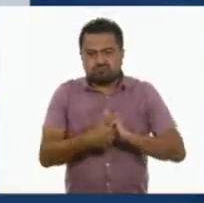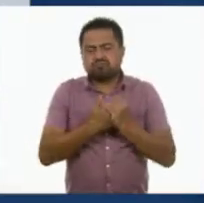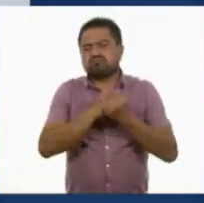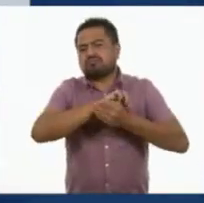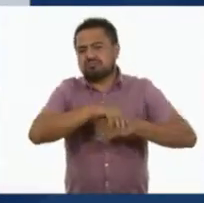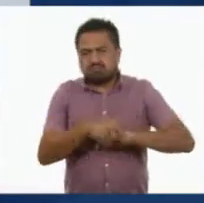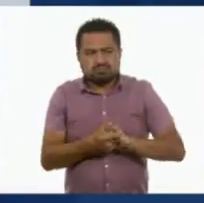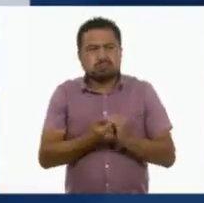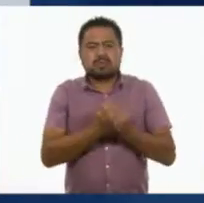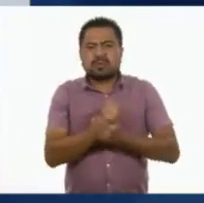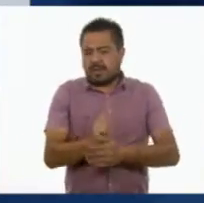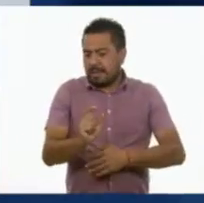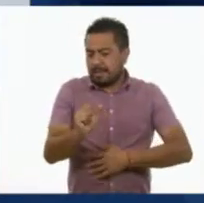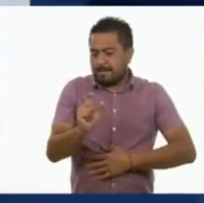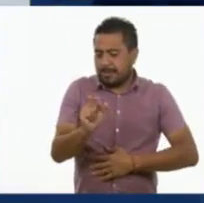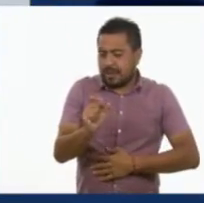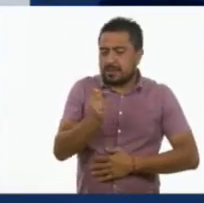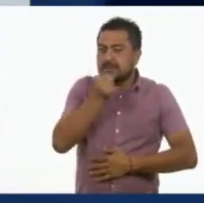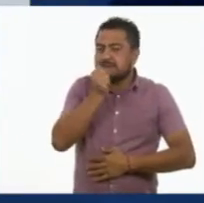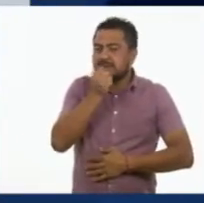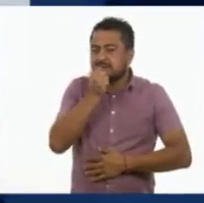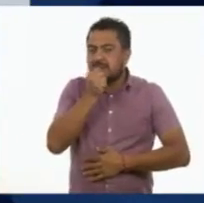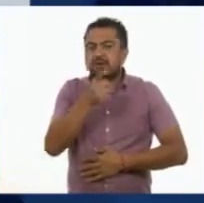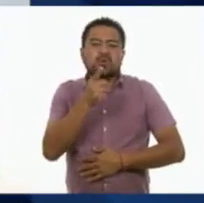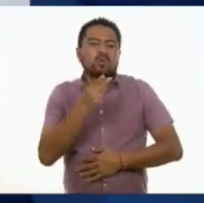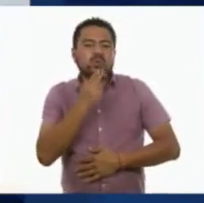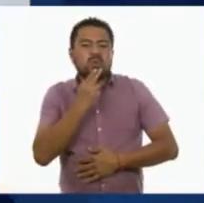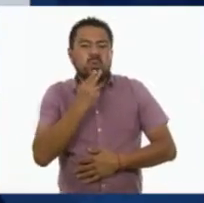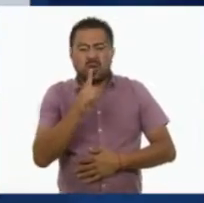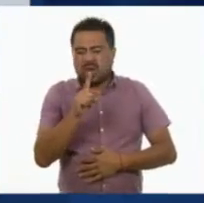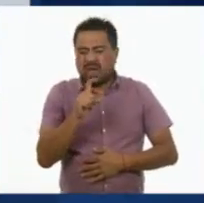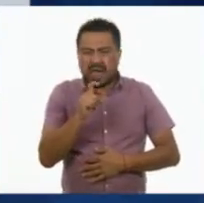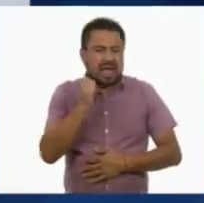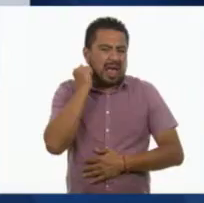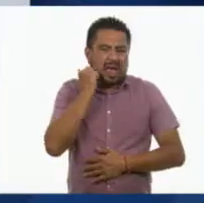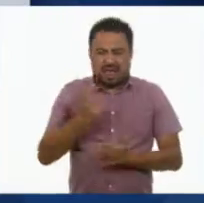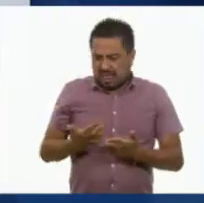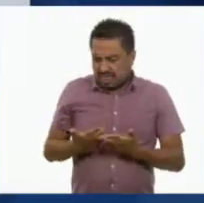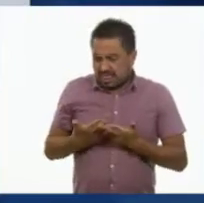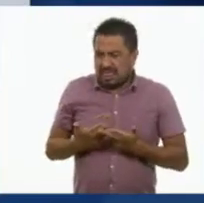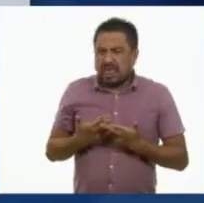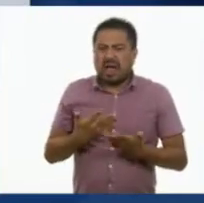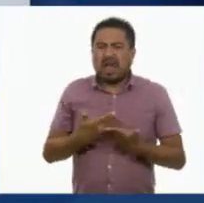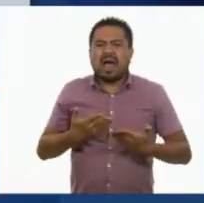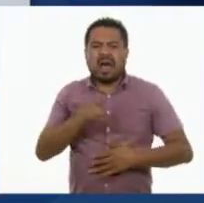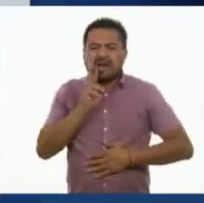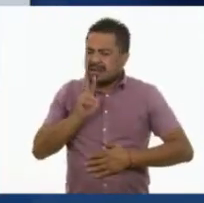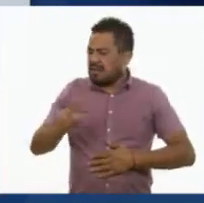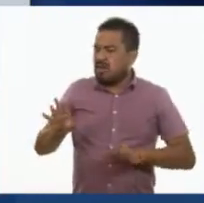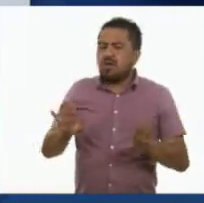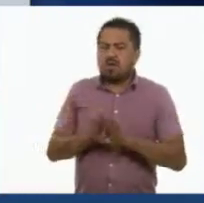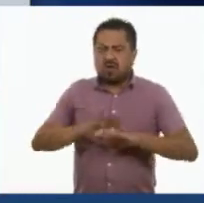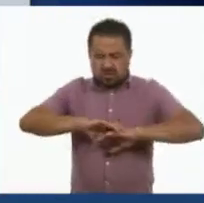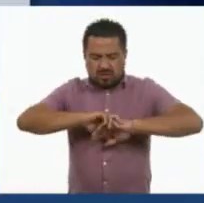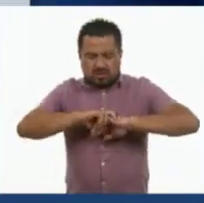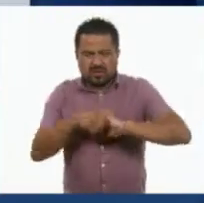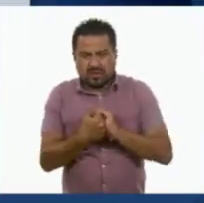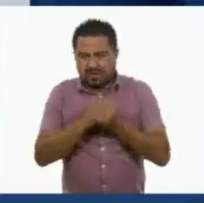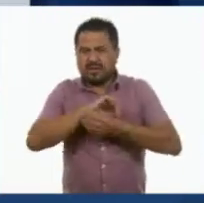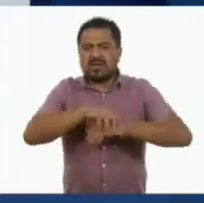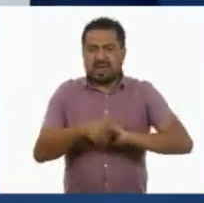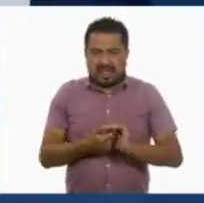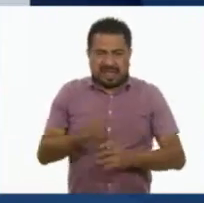lo menos durante 20 segundos, usando mucha agua y jabón. ¡Vamos a ver cómo hay que lavarnos las